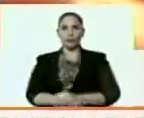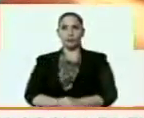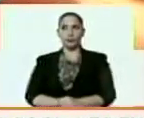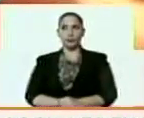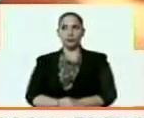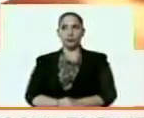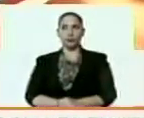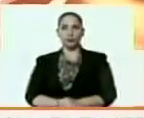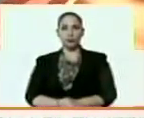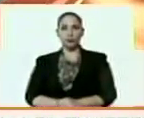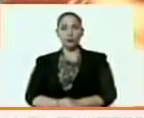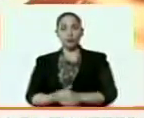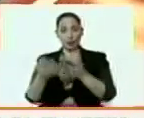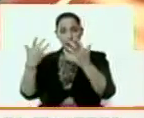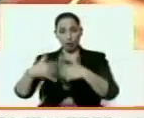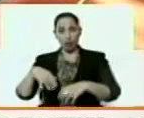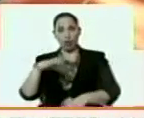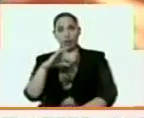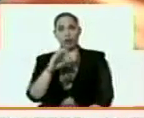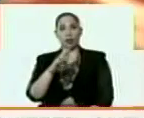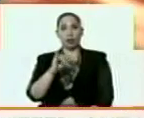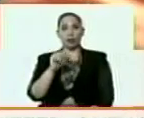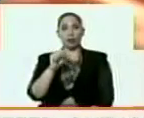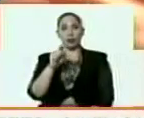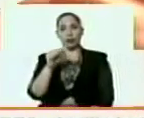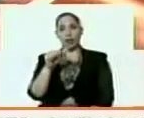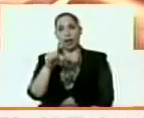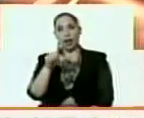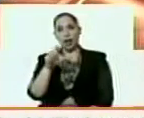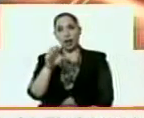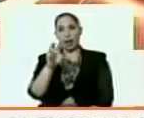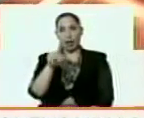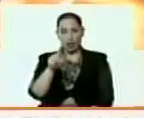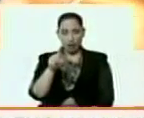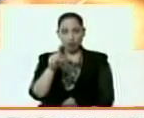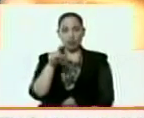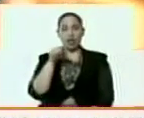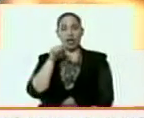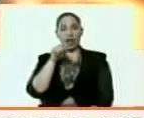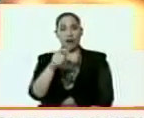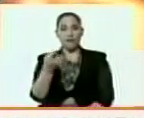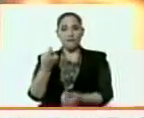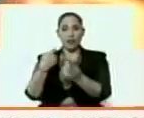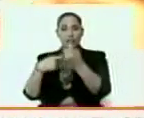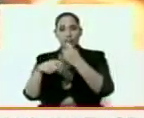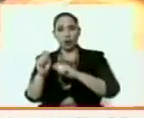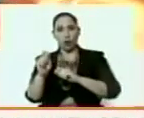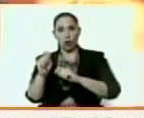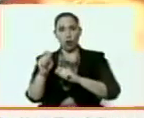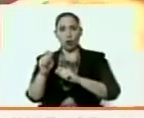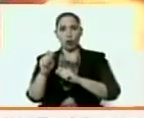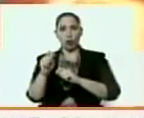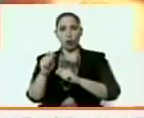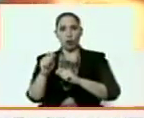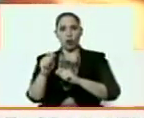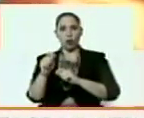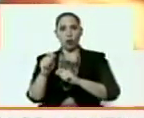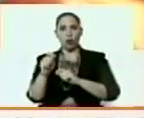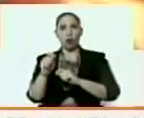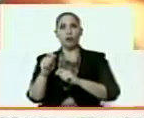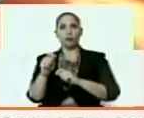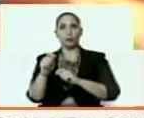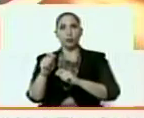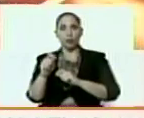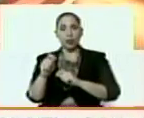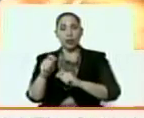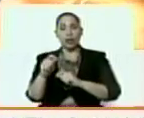sirviendo de experto de Cristalex, de la empresa minera transnacional Cristalex, él vendió la insólita teoría del alter ego,